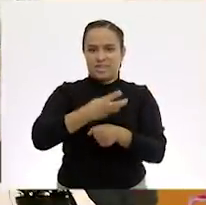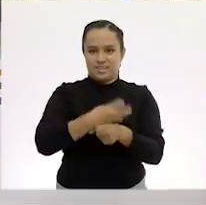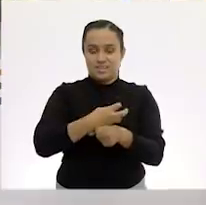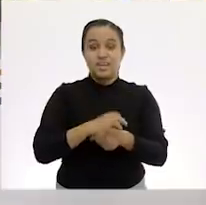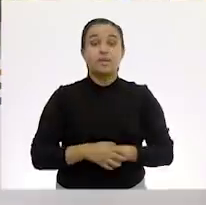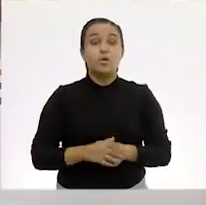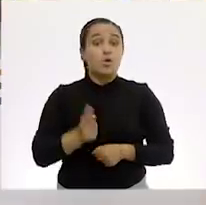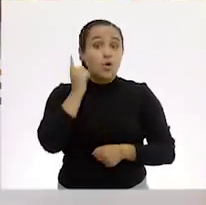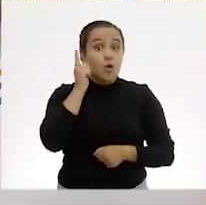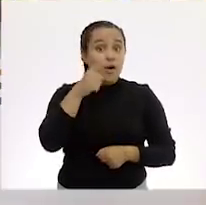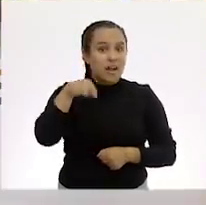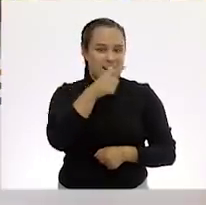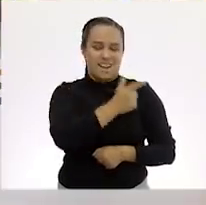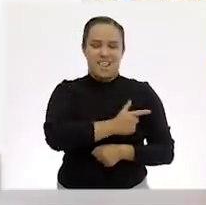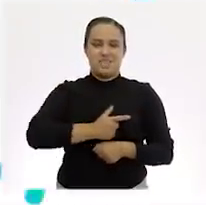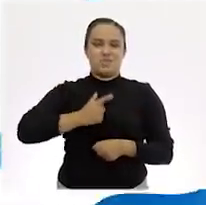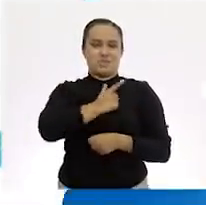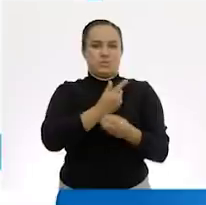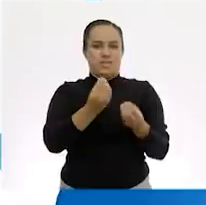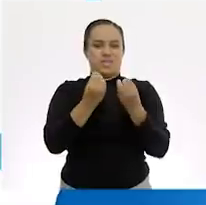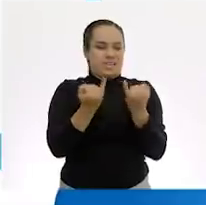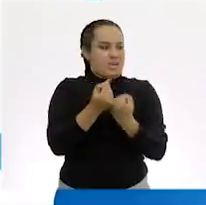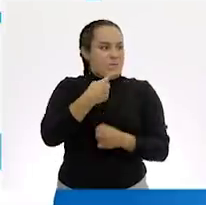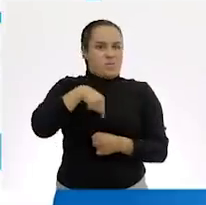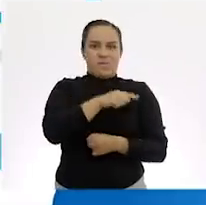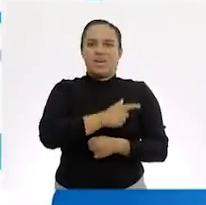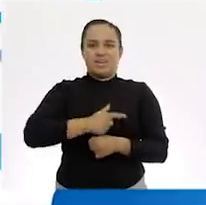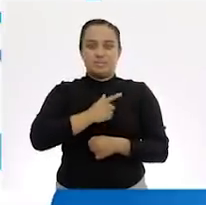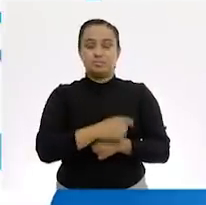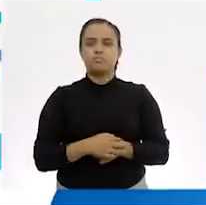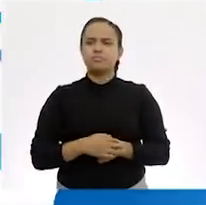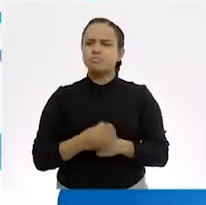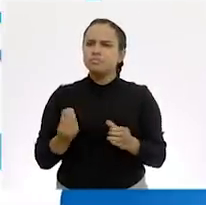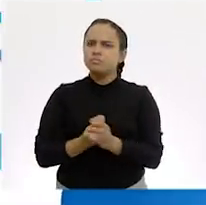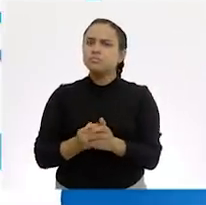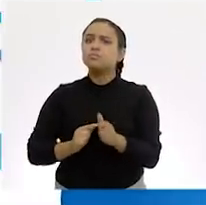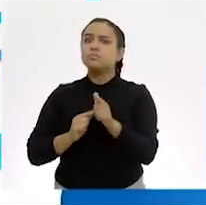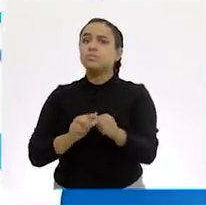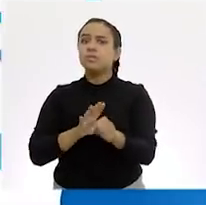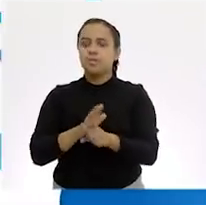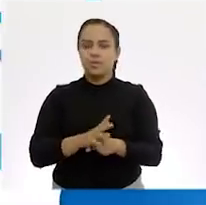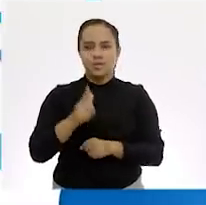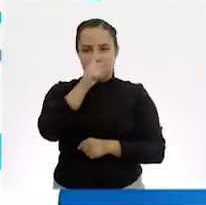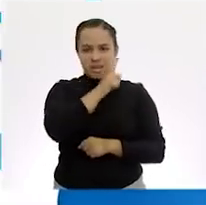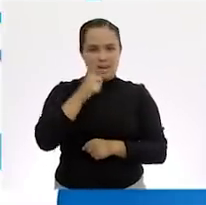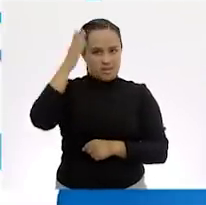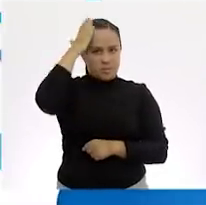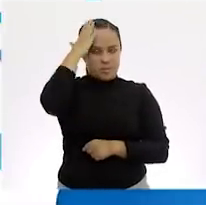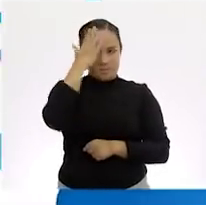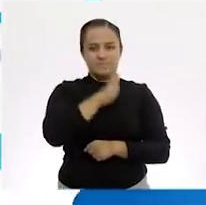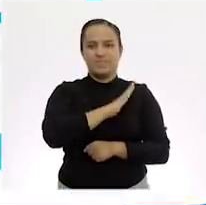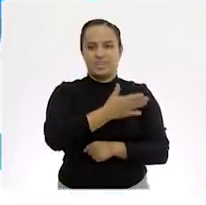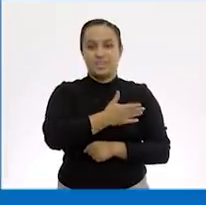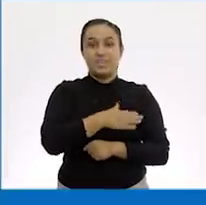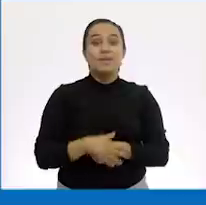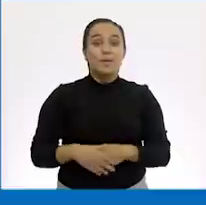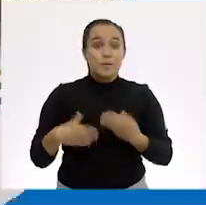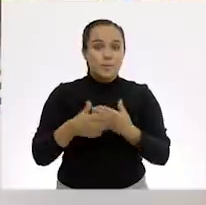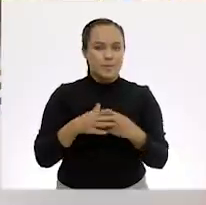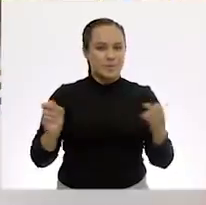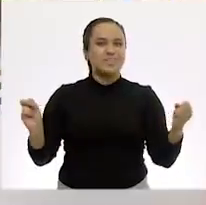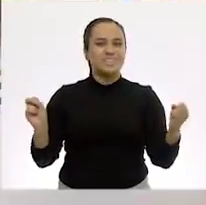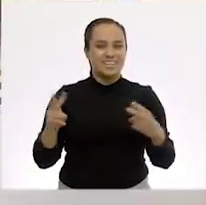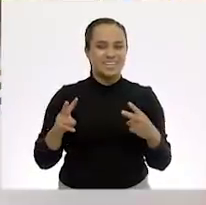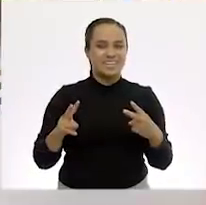Espero que lo hayan disfrutado tanto como nosotros. Continuamos con lengua materna. Nos vemos hasta